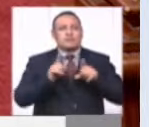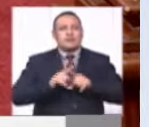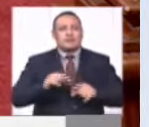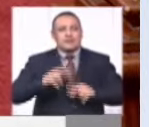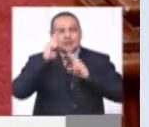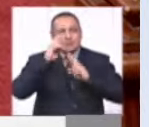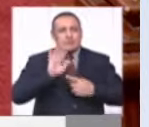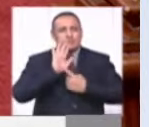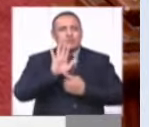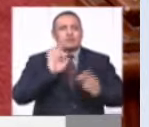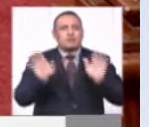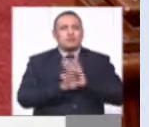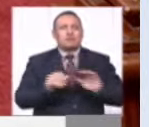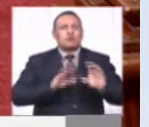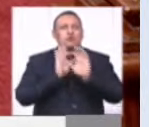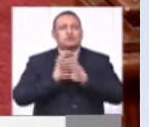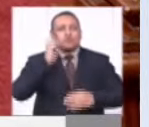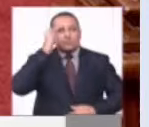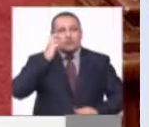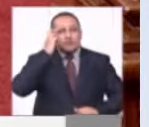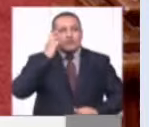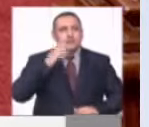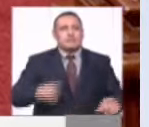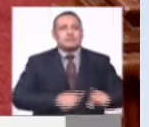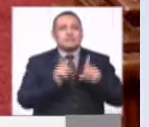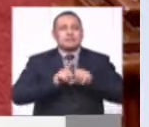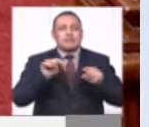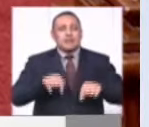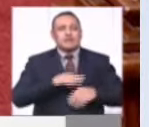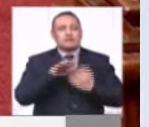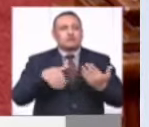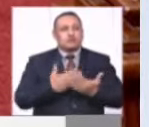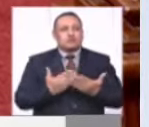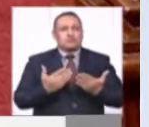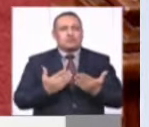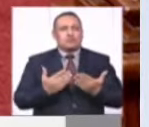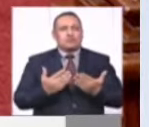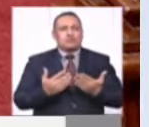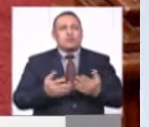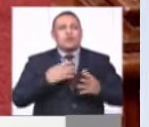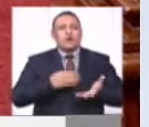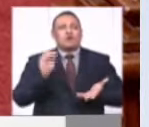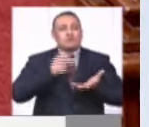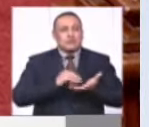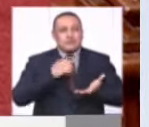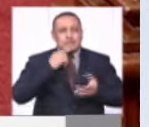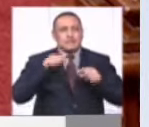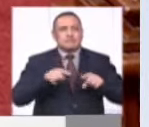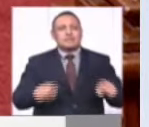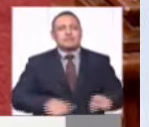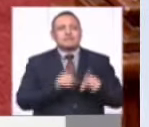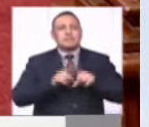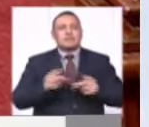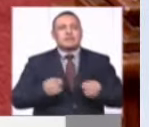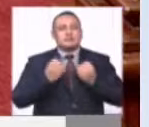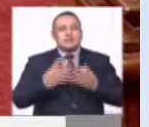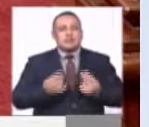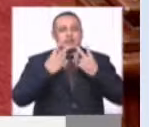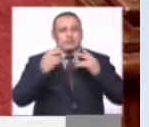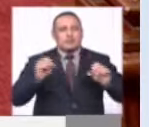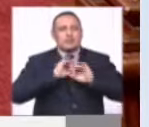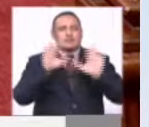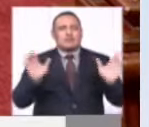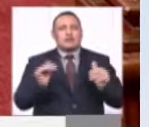respeta justamente la Constitución. Y en esta, mejor dicho, y esta es bien clara en